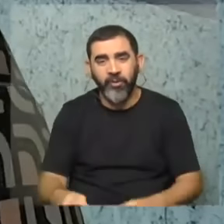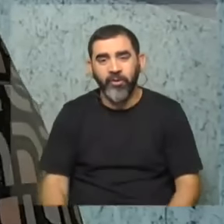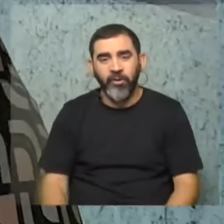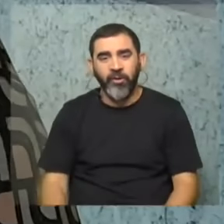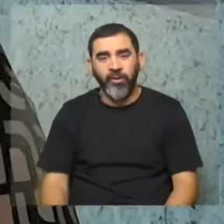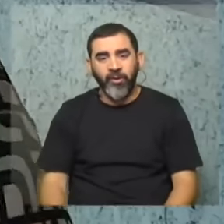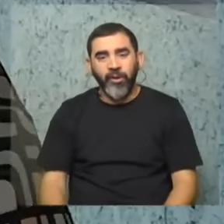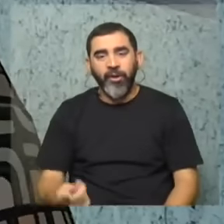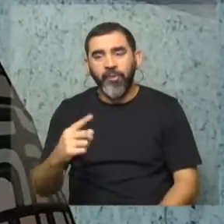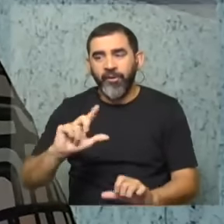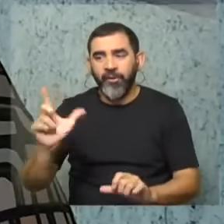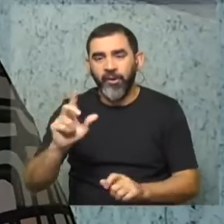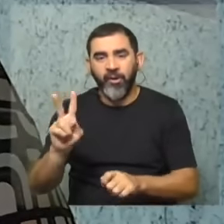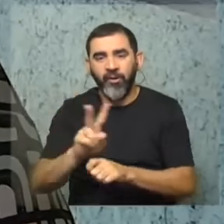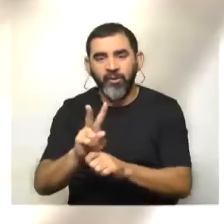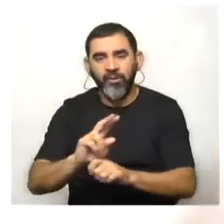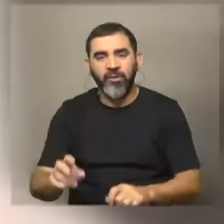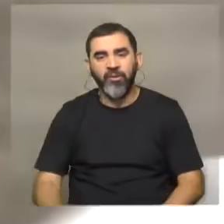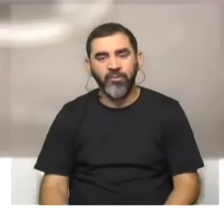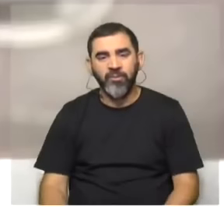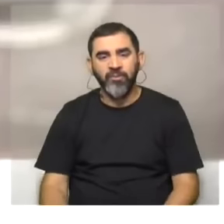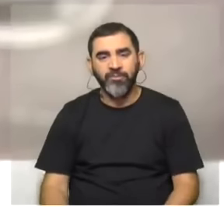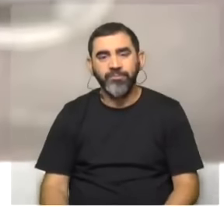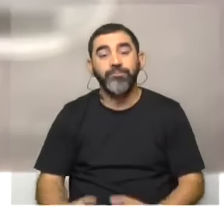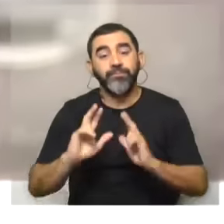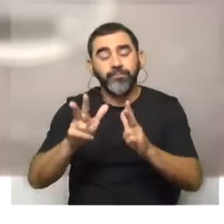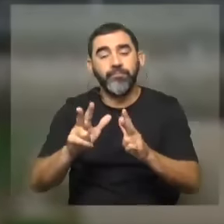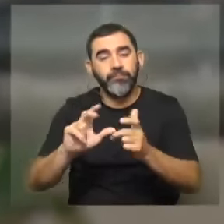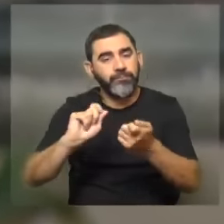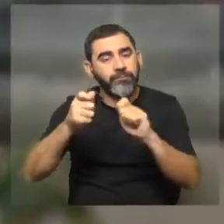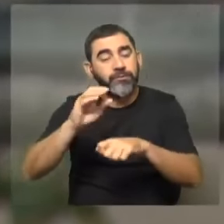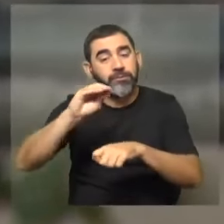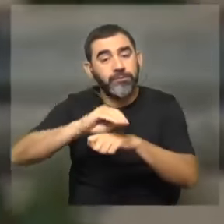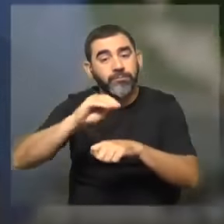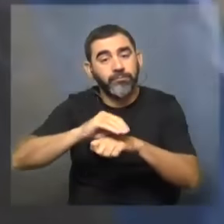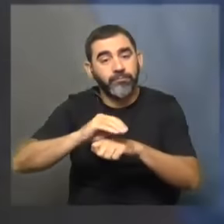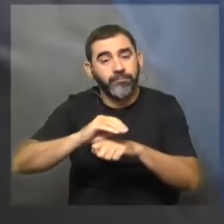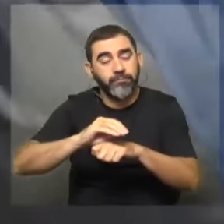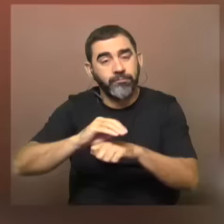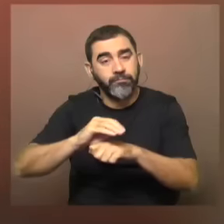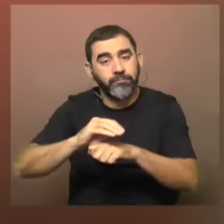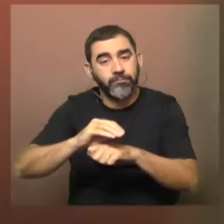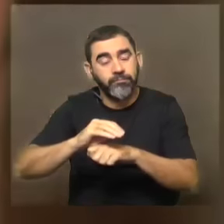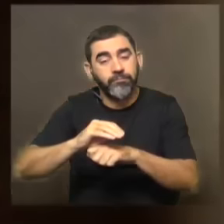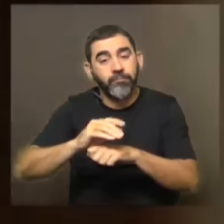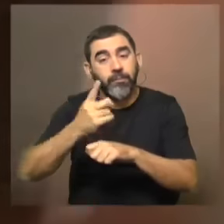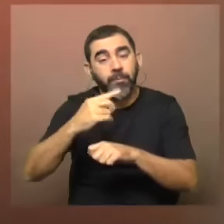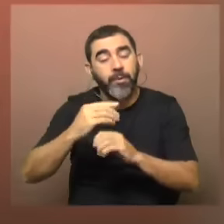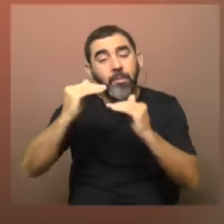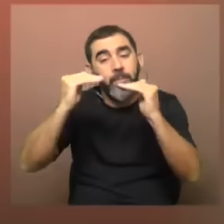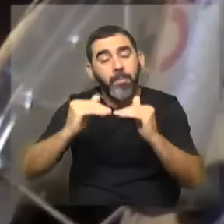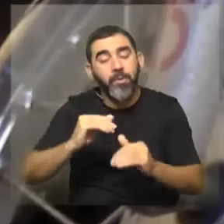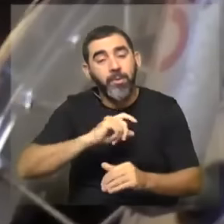por eso no se están realizando est este tipo de inspecciónes loro dijo que hay un cambio cultural que no va a retroceder pero señaló que la baja de